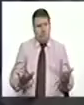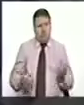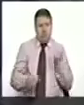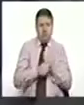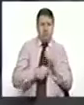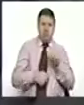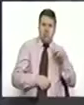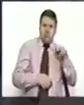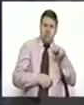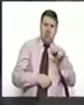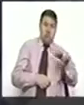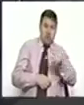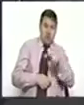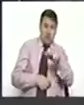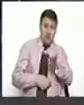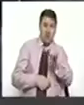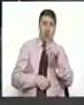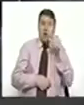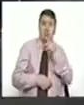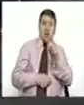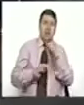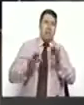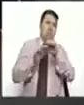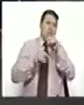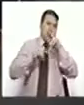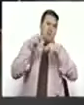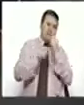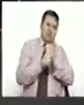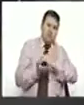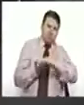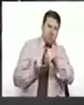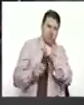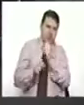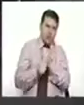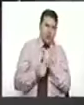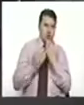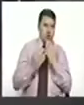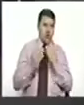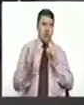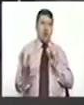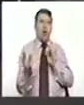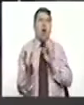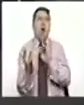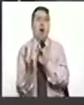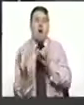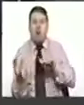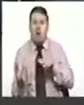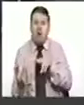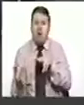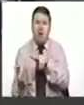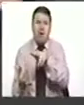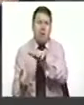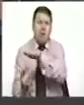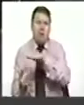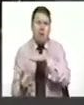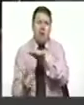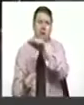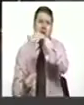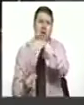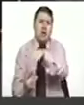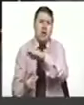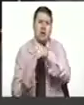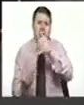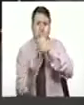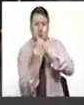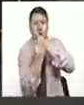la carretera más importante de Norte Santander, porque permite la conexión por la parte más baja de la